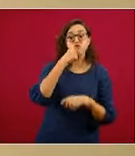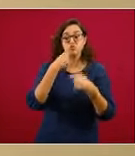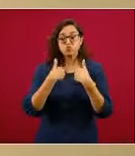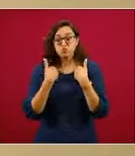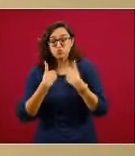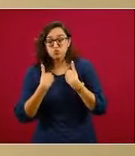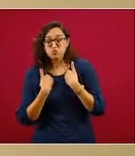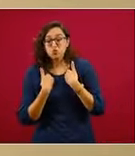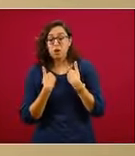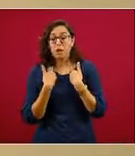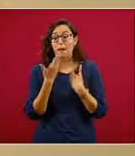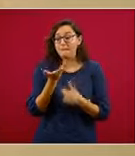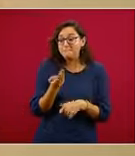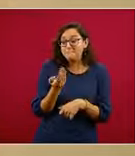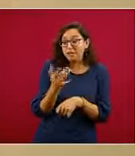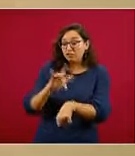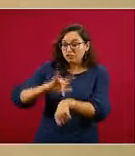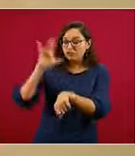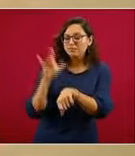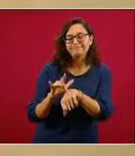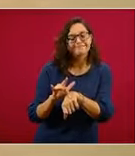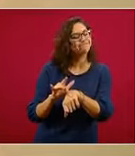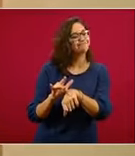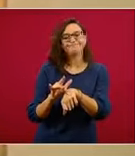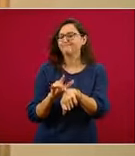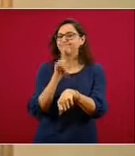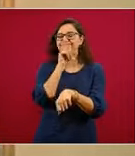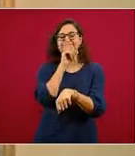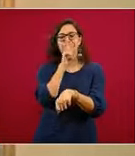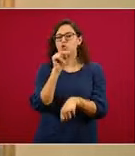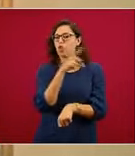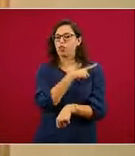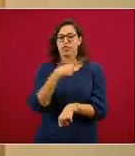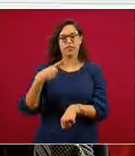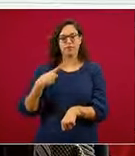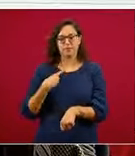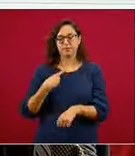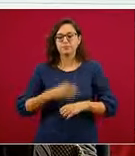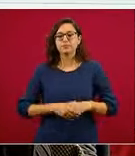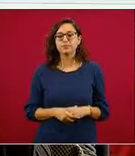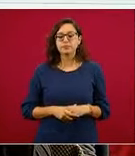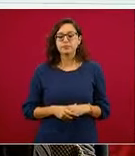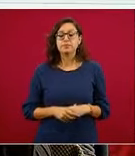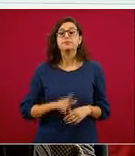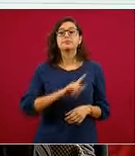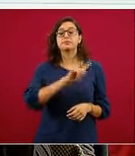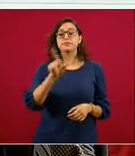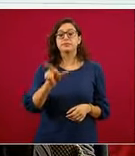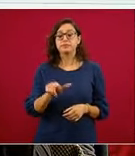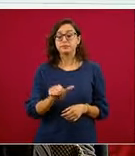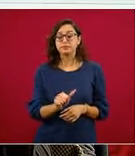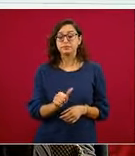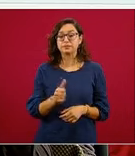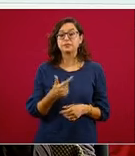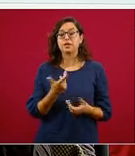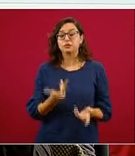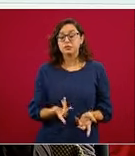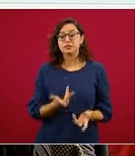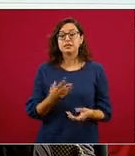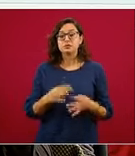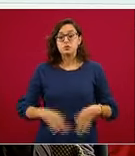tengan contacto con esta planta porque no es inocua para ellos. Finalmente queremos comentar que el día de hoy se